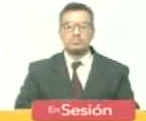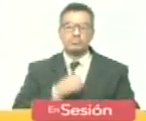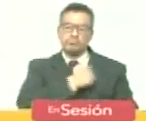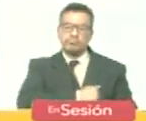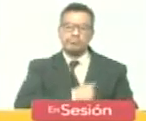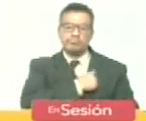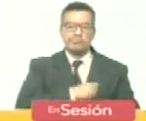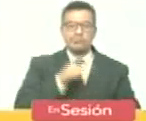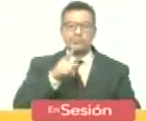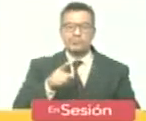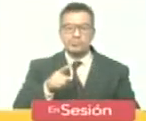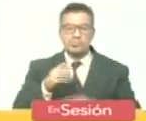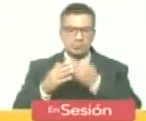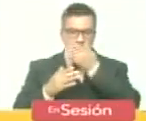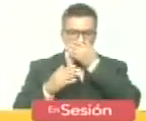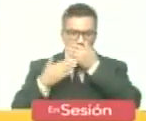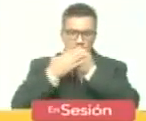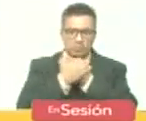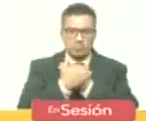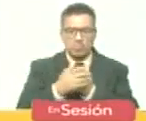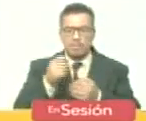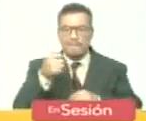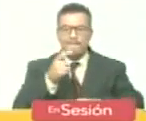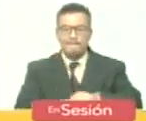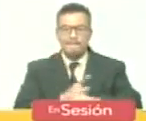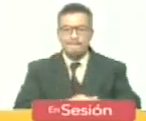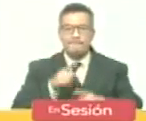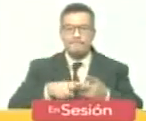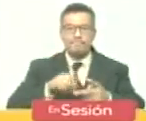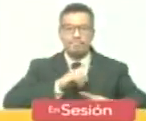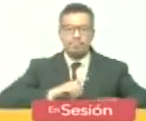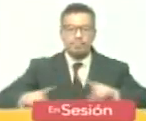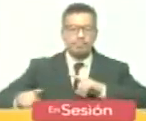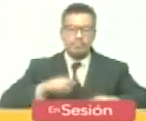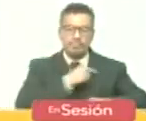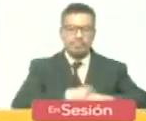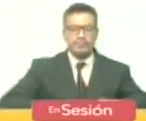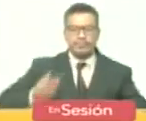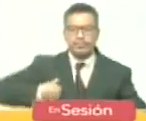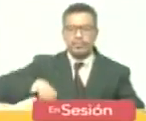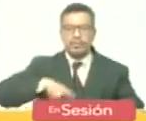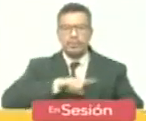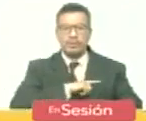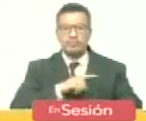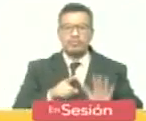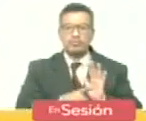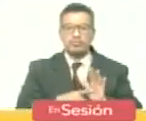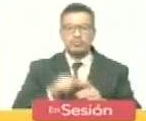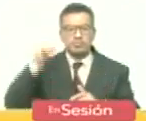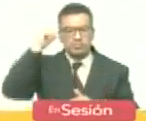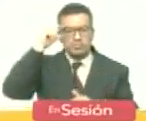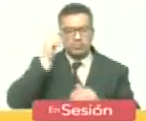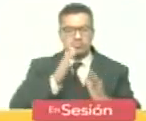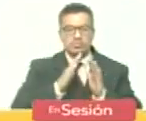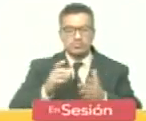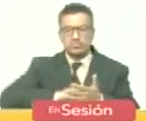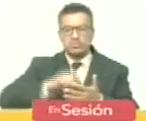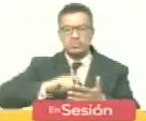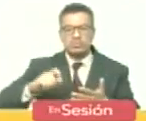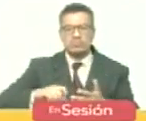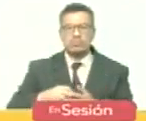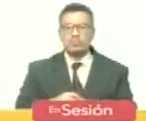Lamentablemente, por esas conspiraciones, duró poco tiempo en el poder nuestro insigne escritor y político. Orden,